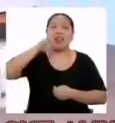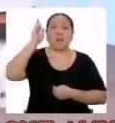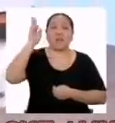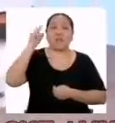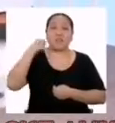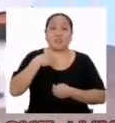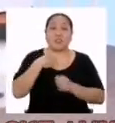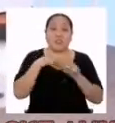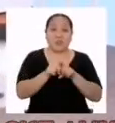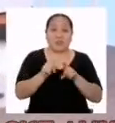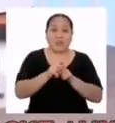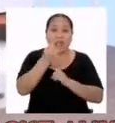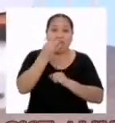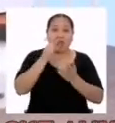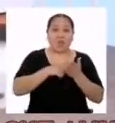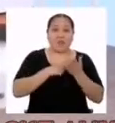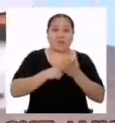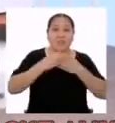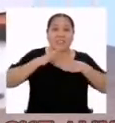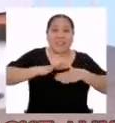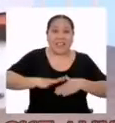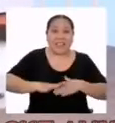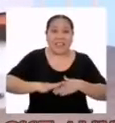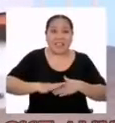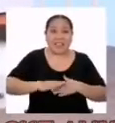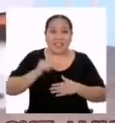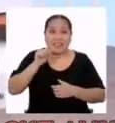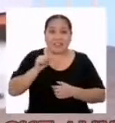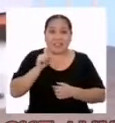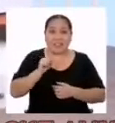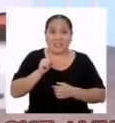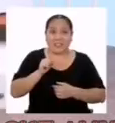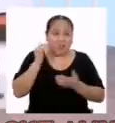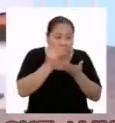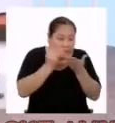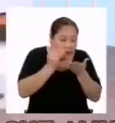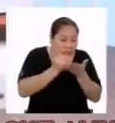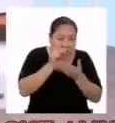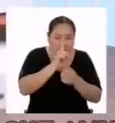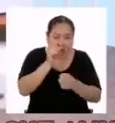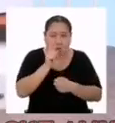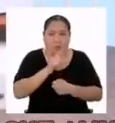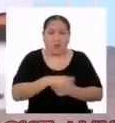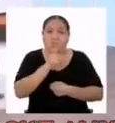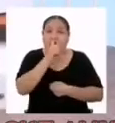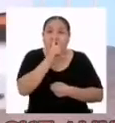también alguna que otra vez me relajo. Así que, como que muy chancona no soy, ¿ah?